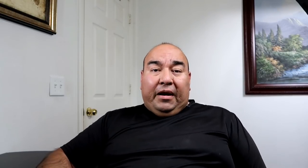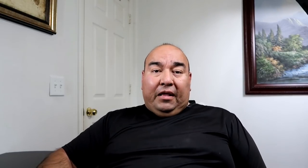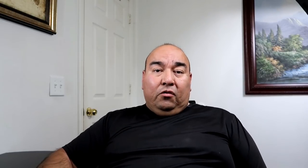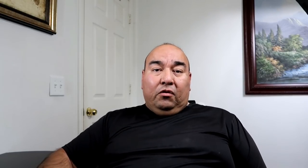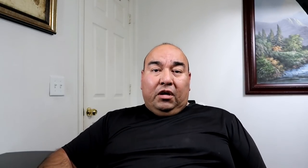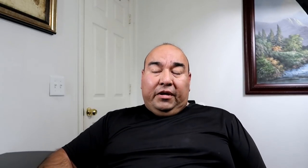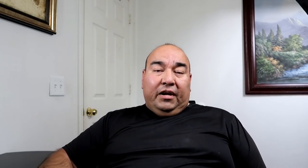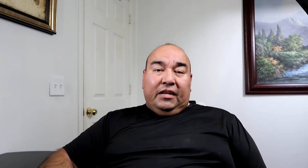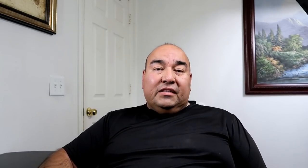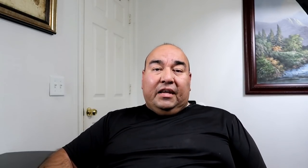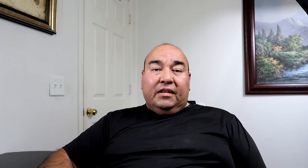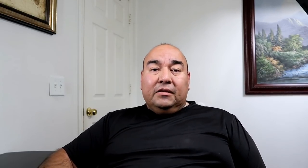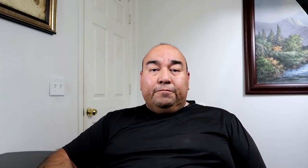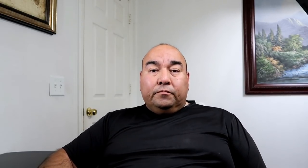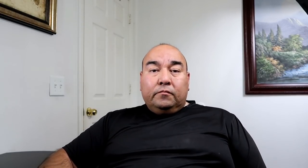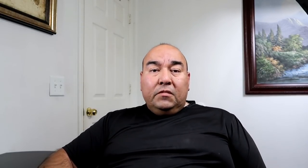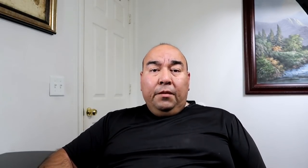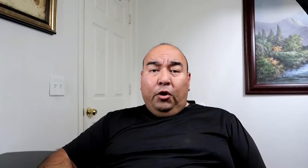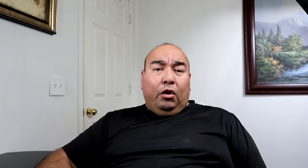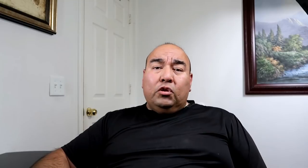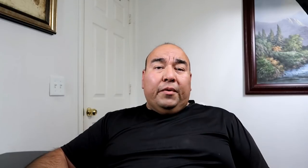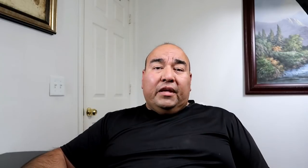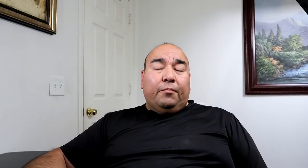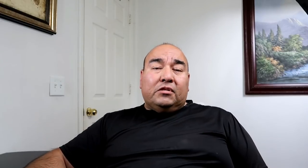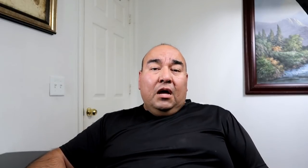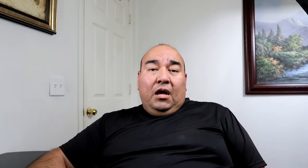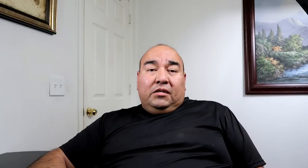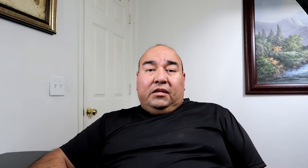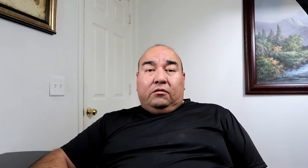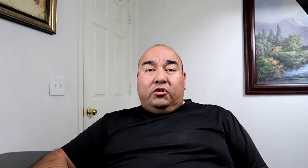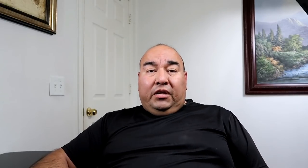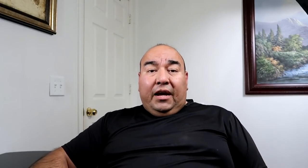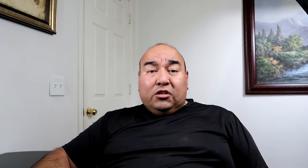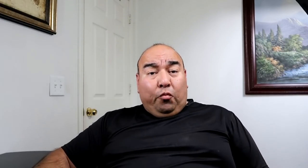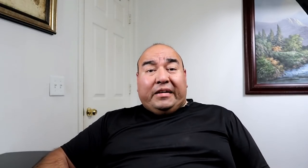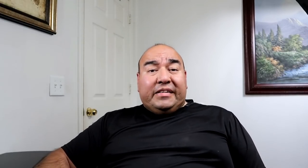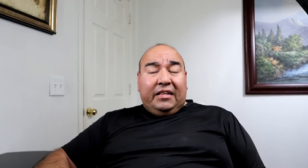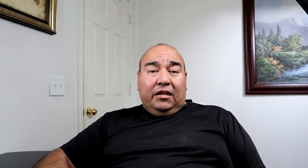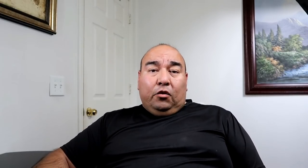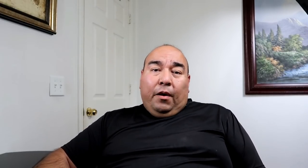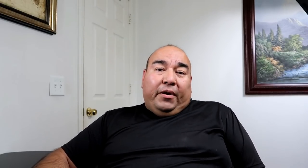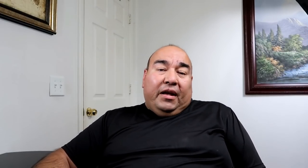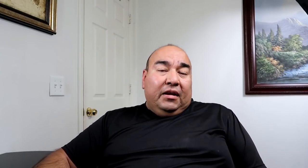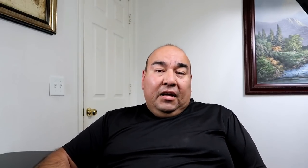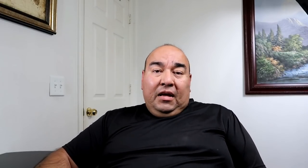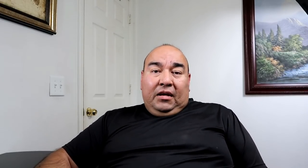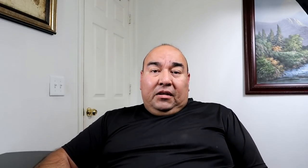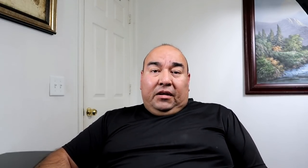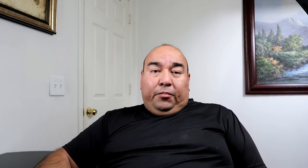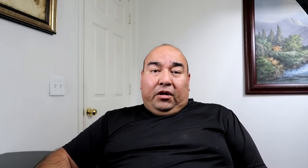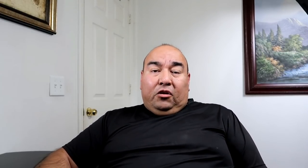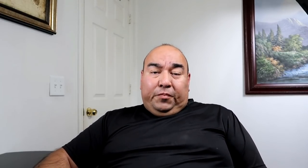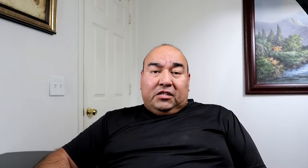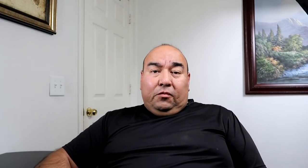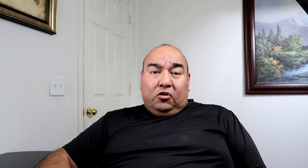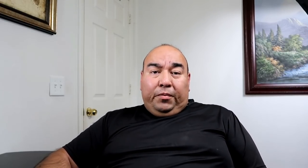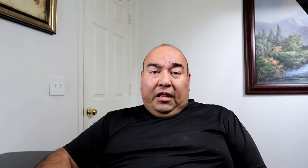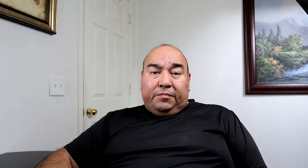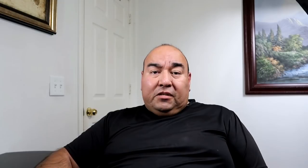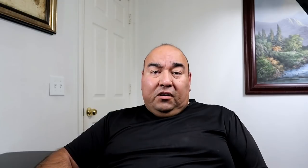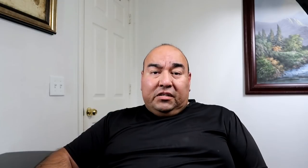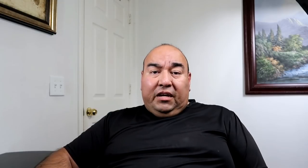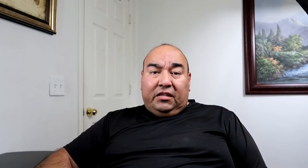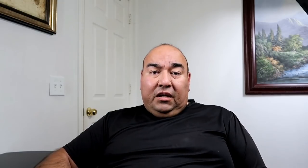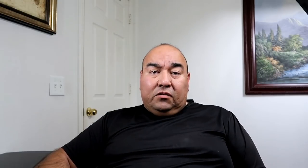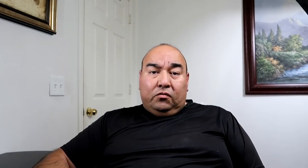se van preparando, en lo que llegan las tandas. Pero de alguna manera, pues si usted ya es comerciante, no va a parar, porque los préstamos son